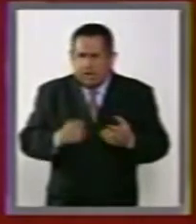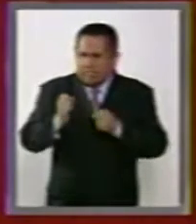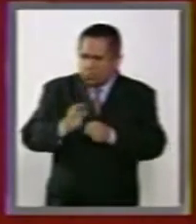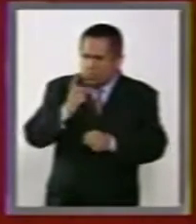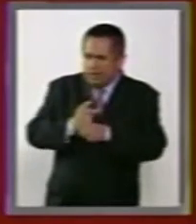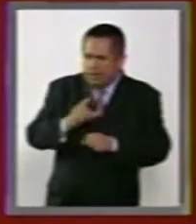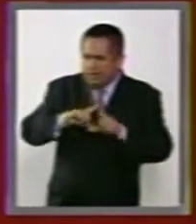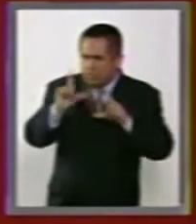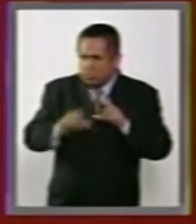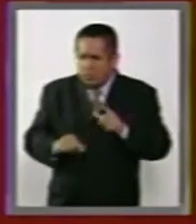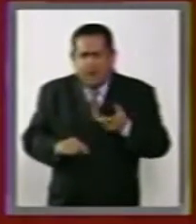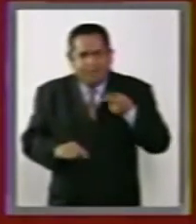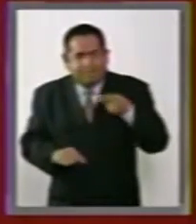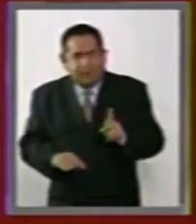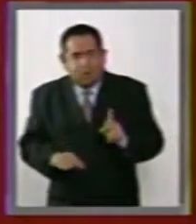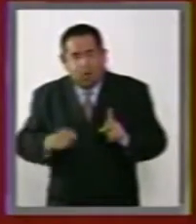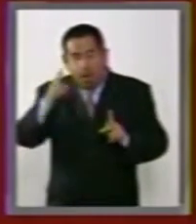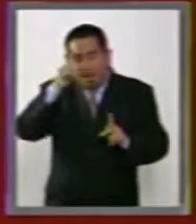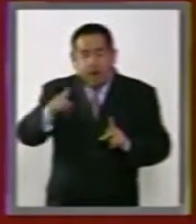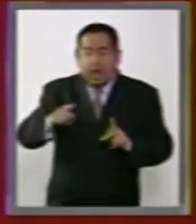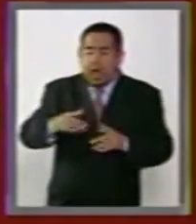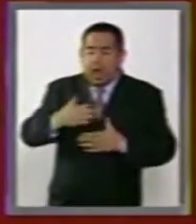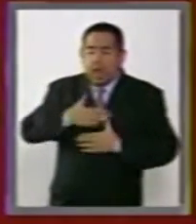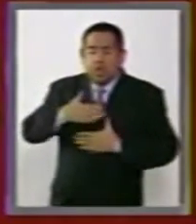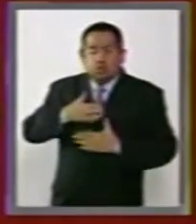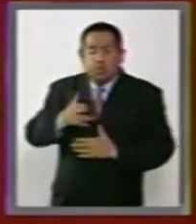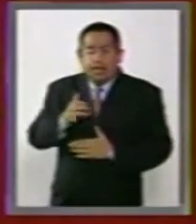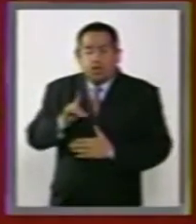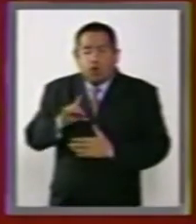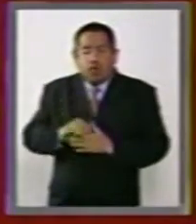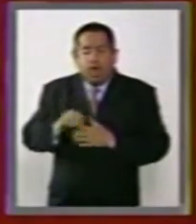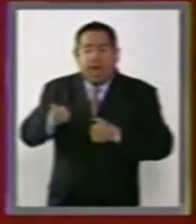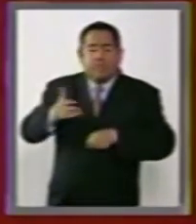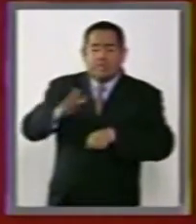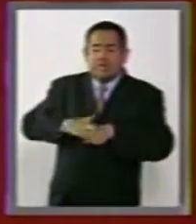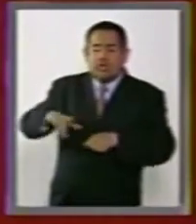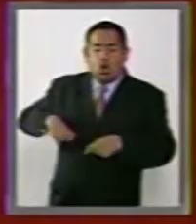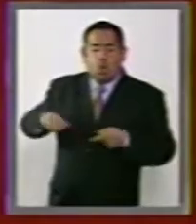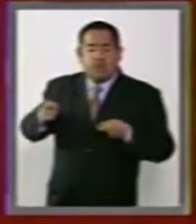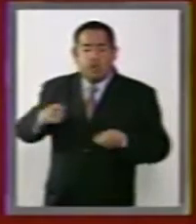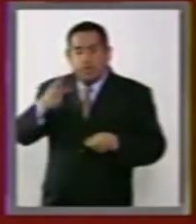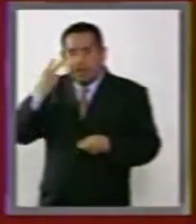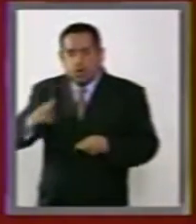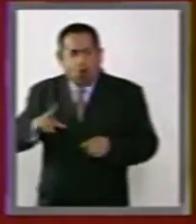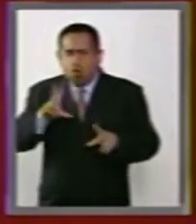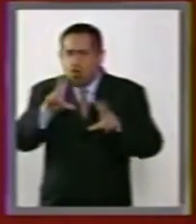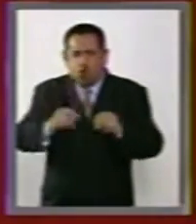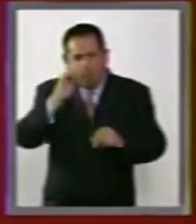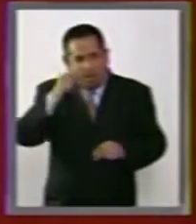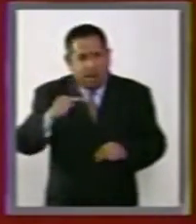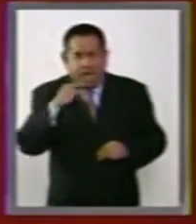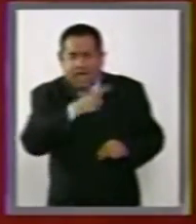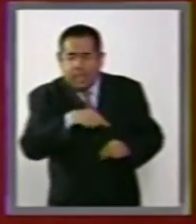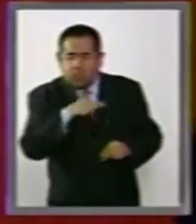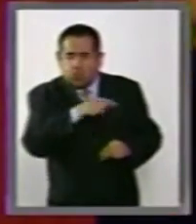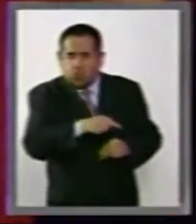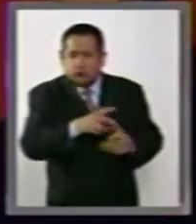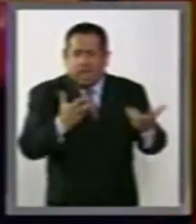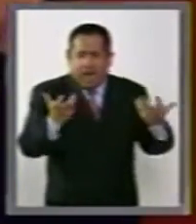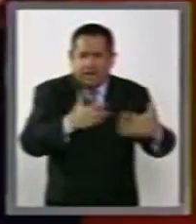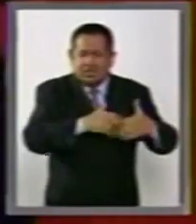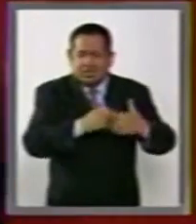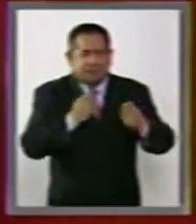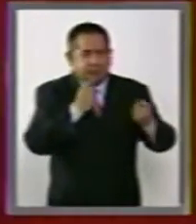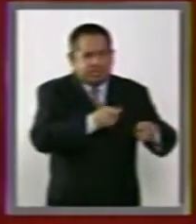seguridad nacional, pero para la relativa a los hidrocarburos que administra el Estado mexicano, no aquella relacionada con